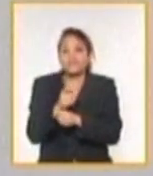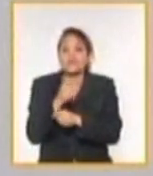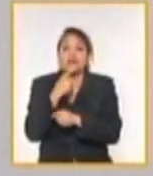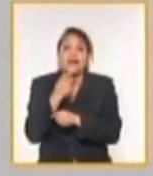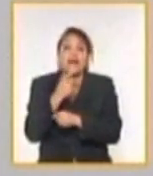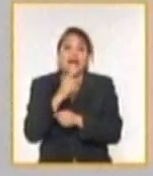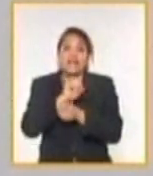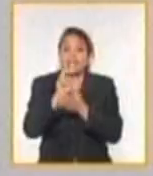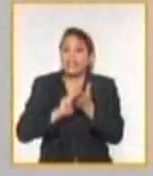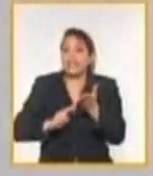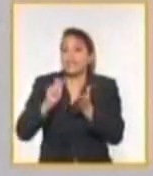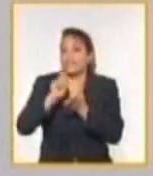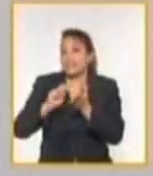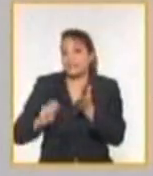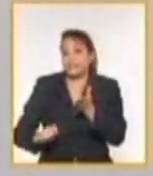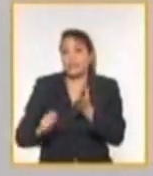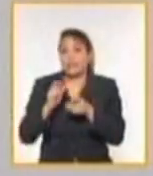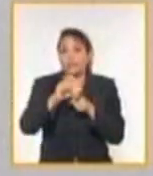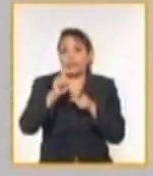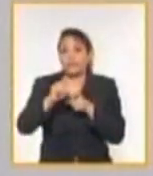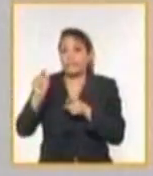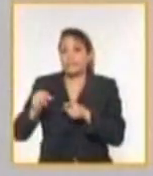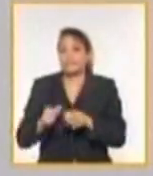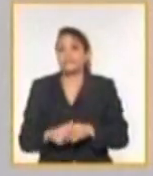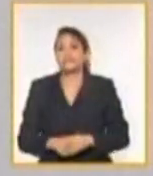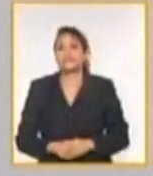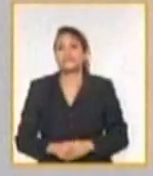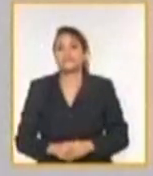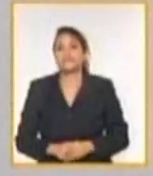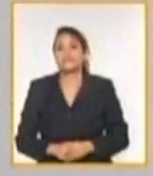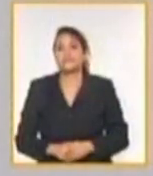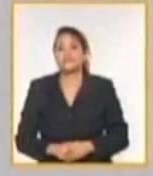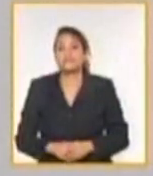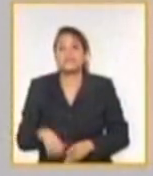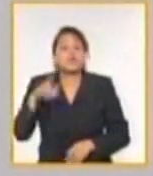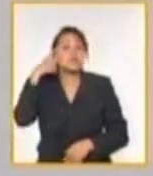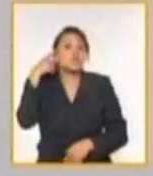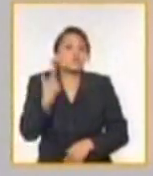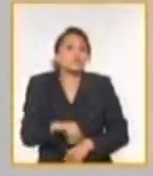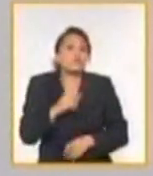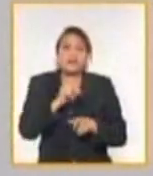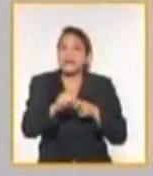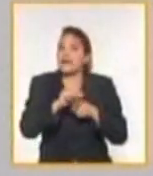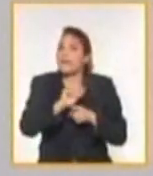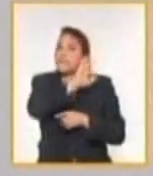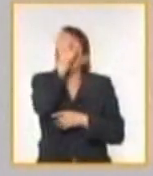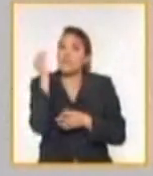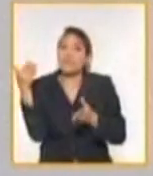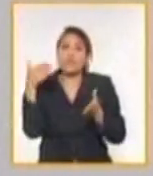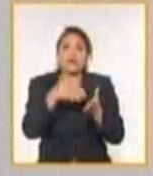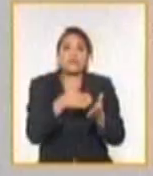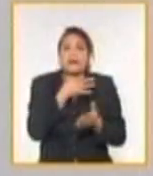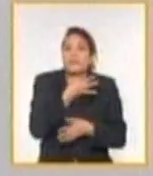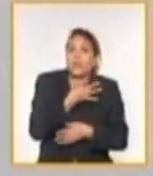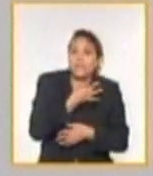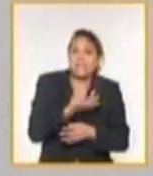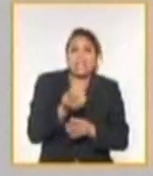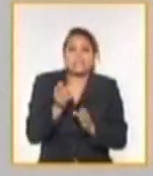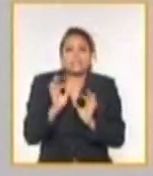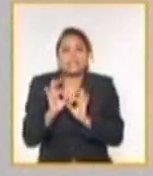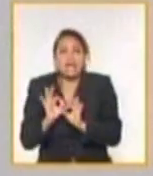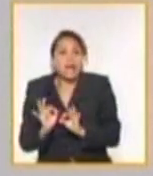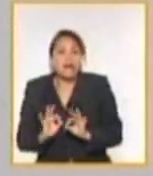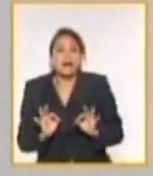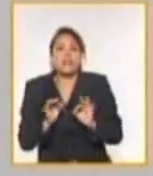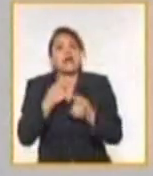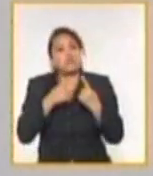las ciudades del país, que prácticamente no conocían el campo, no conocían la pobreza en la que vivían. Bueno, algunos